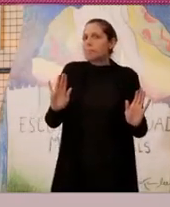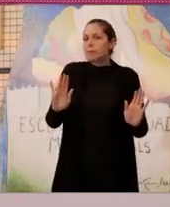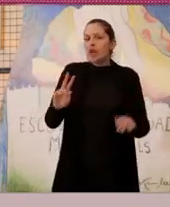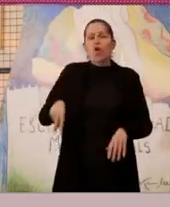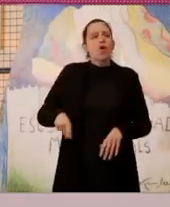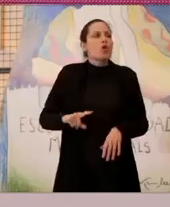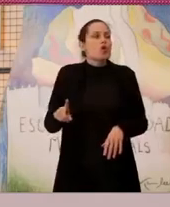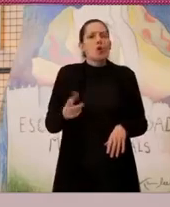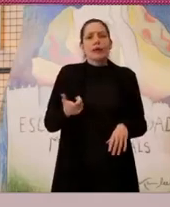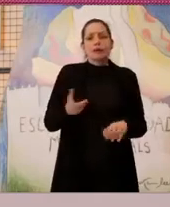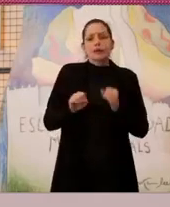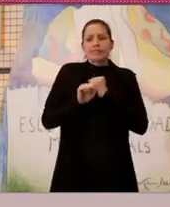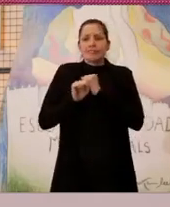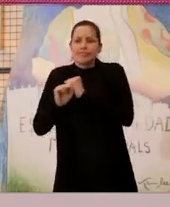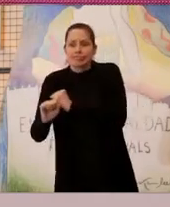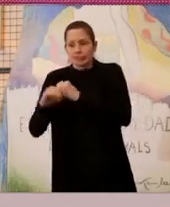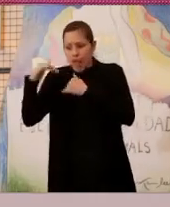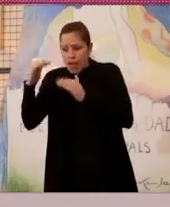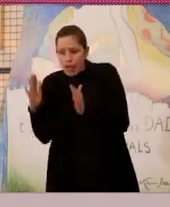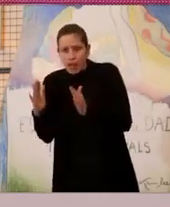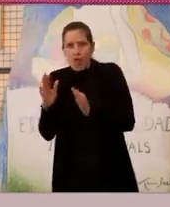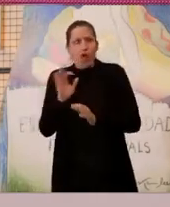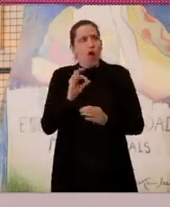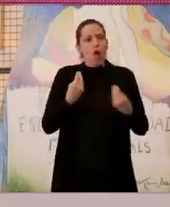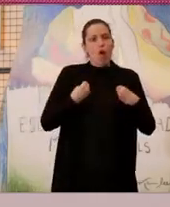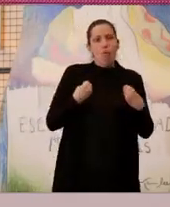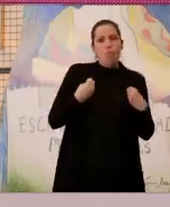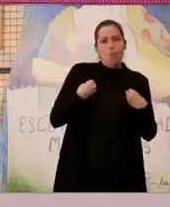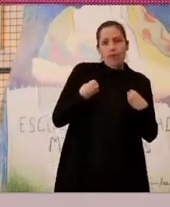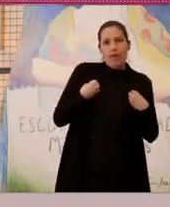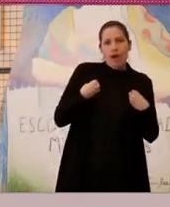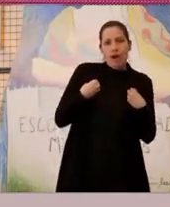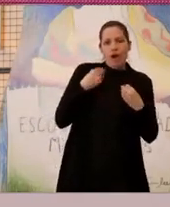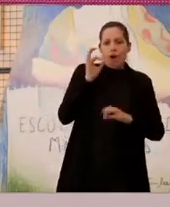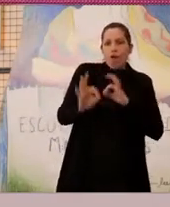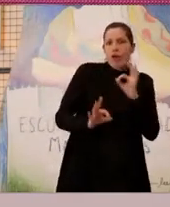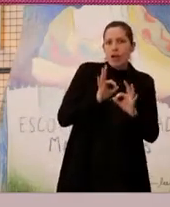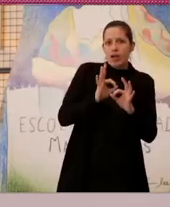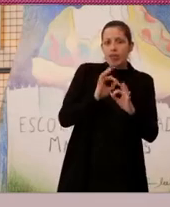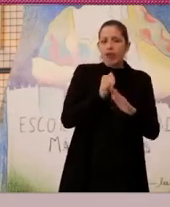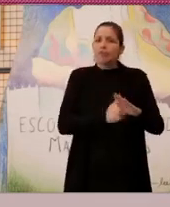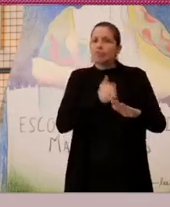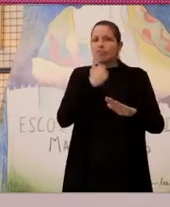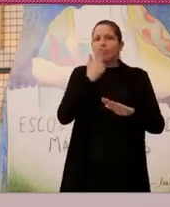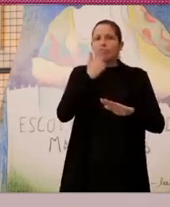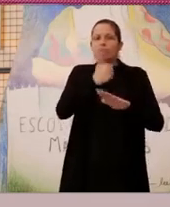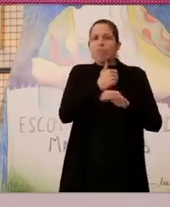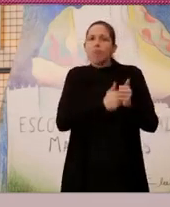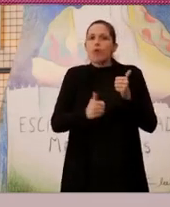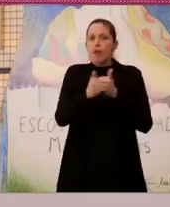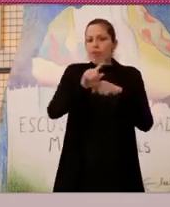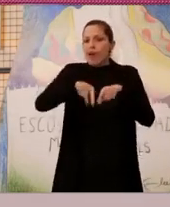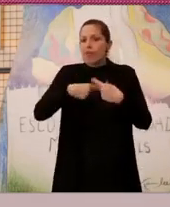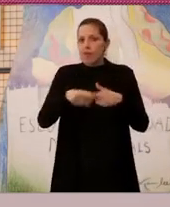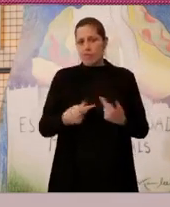digamos organizar su vida en torno a la familia porque entonces pues son